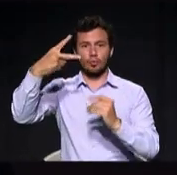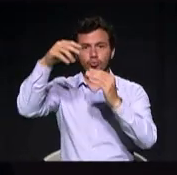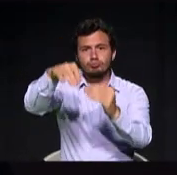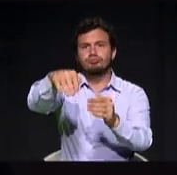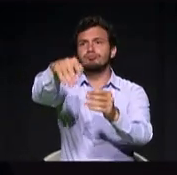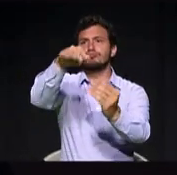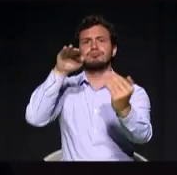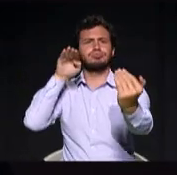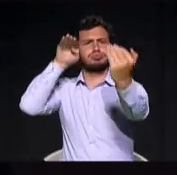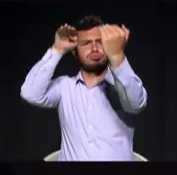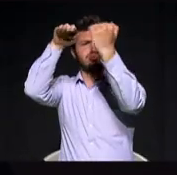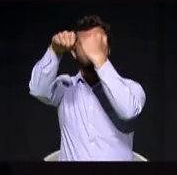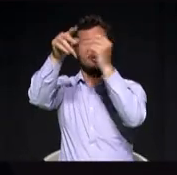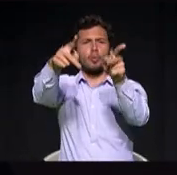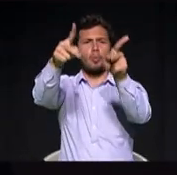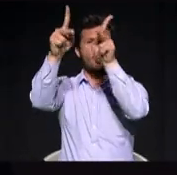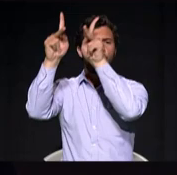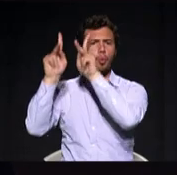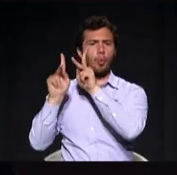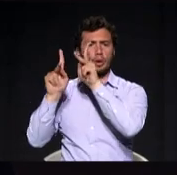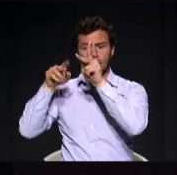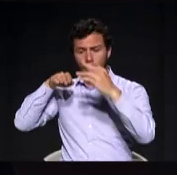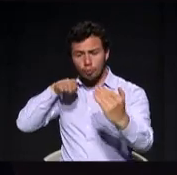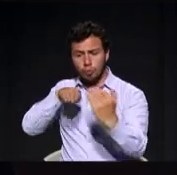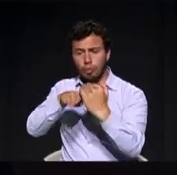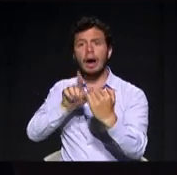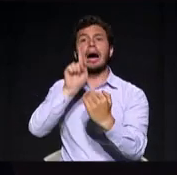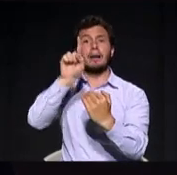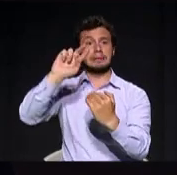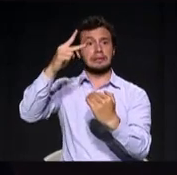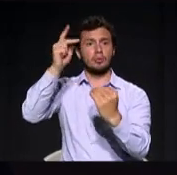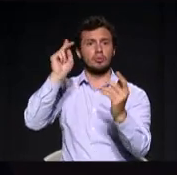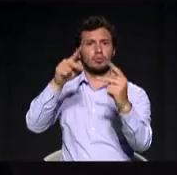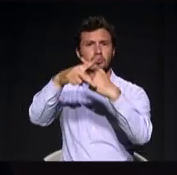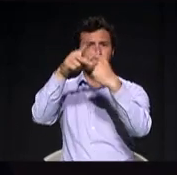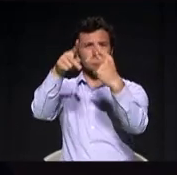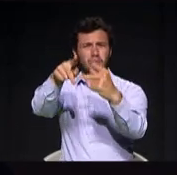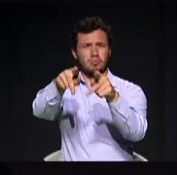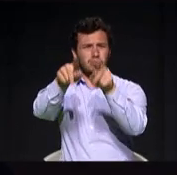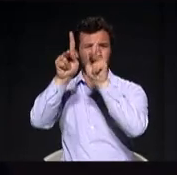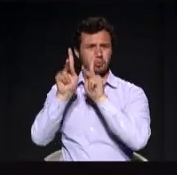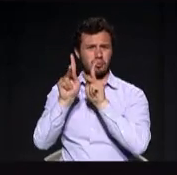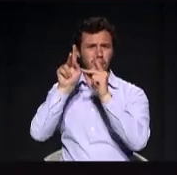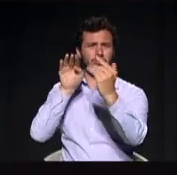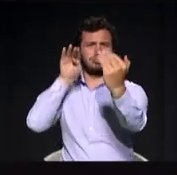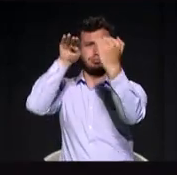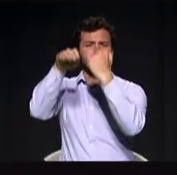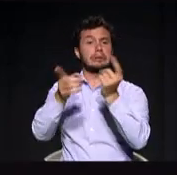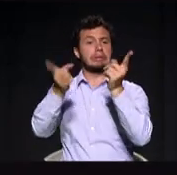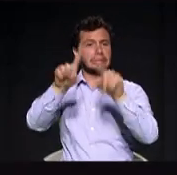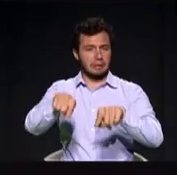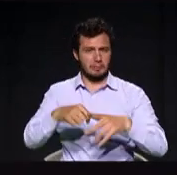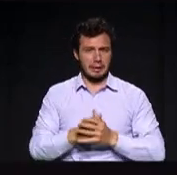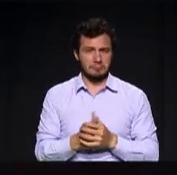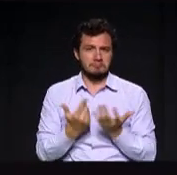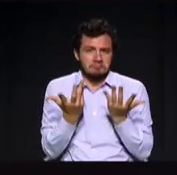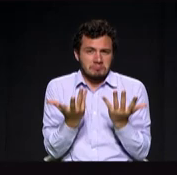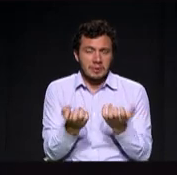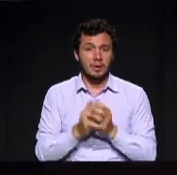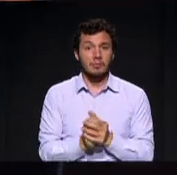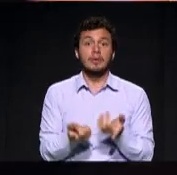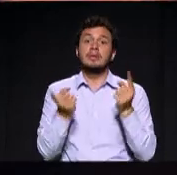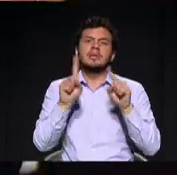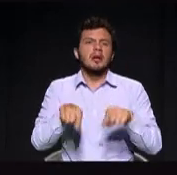una posibilidad lo podemos hacer pero tenemos que pensar en grande de que esas cosas las podemos hacer también vamos a continuar con los intercambios viales